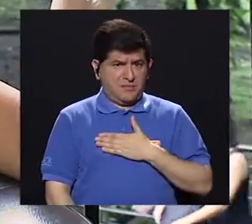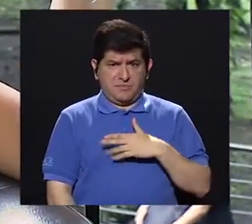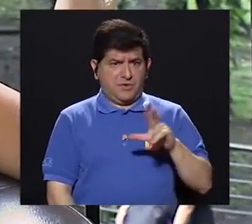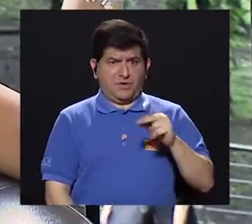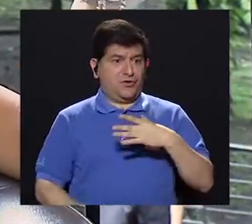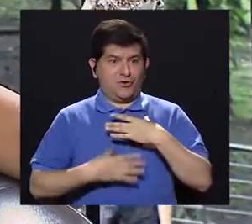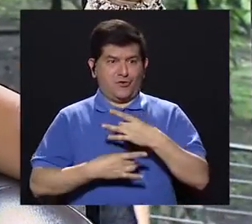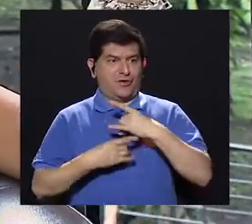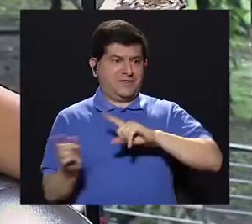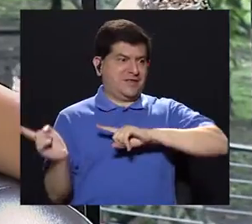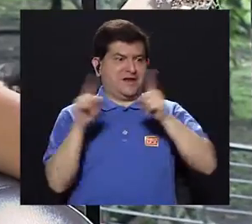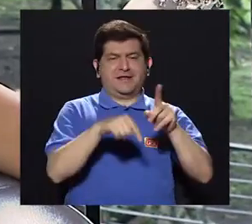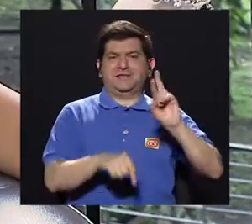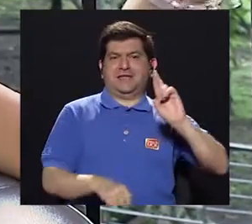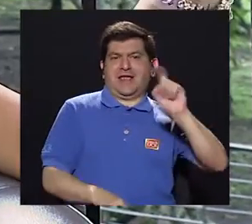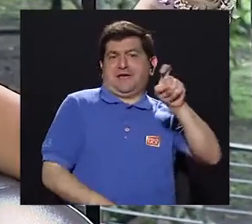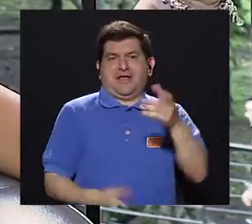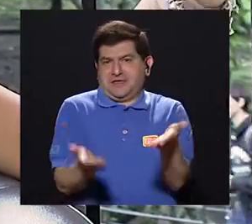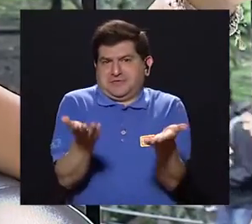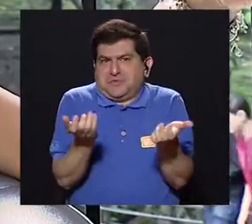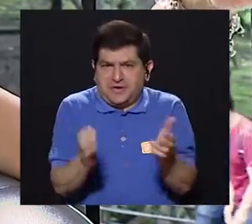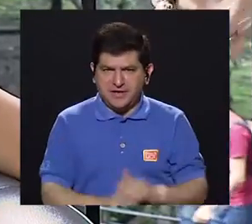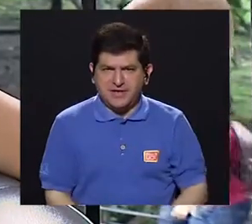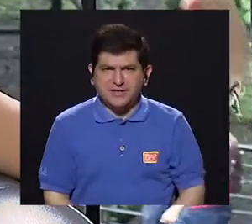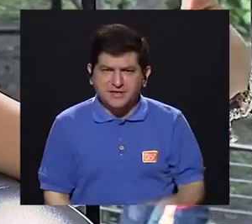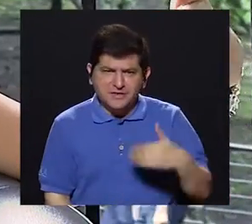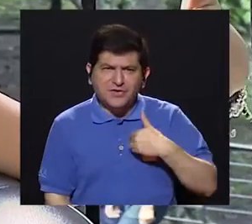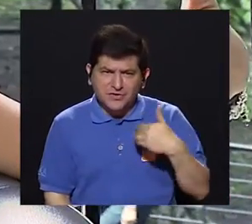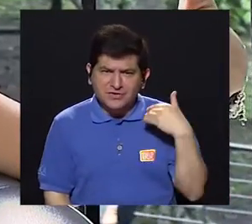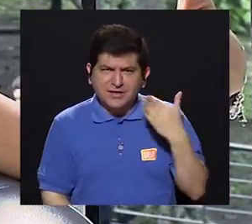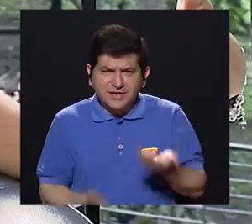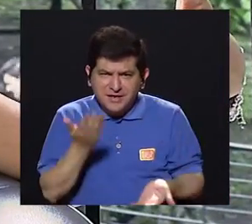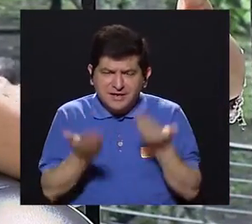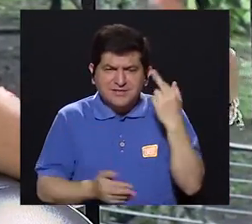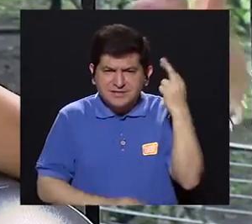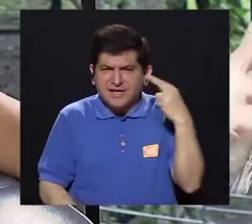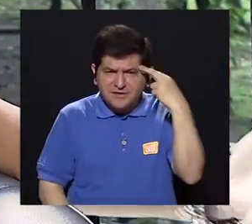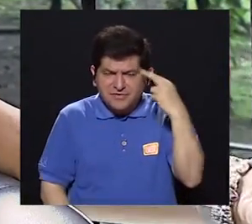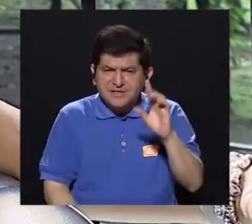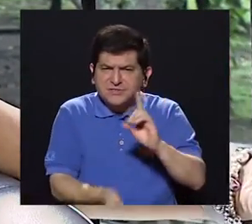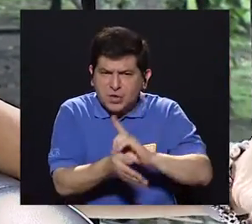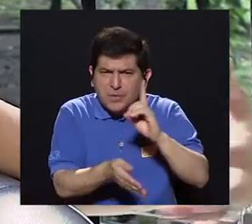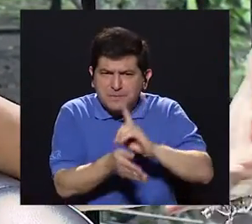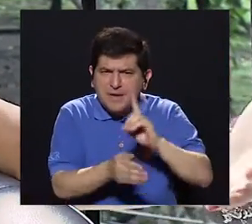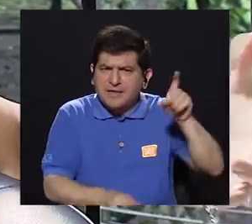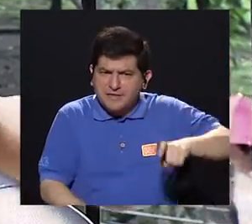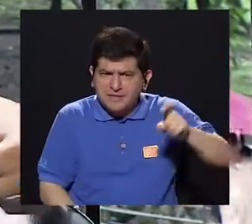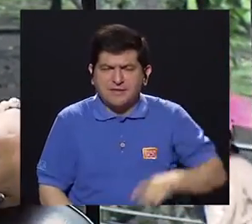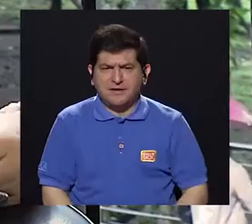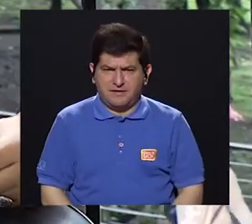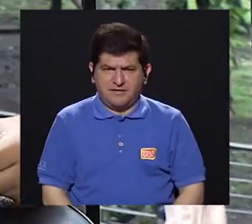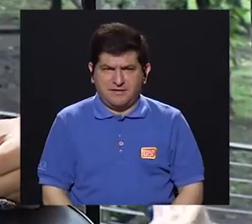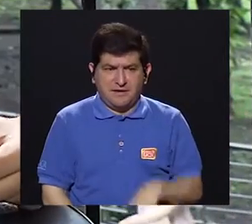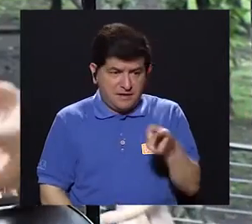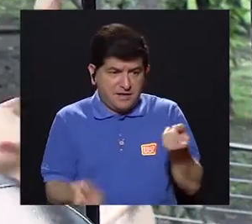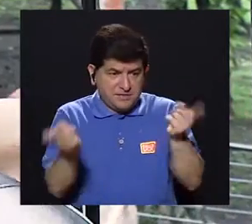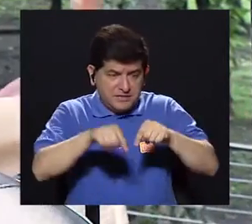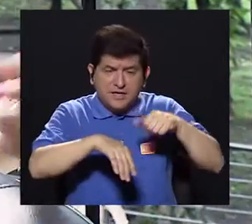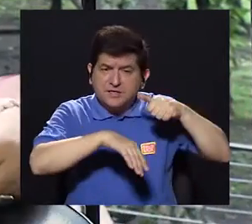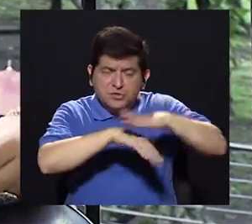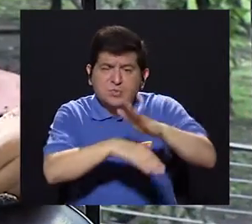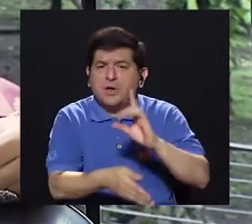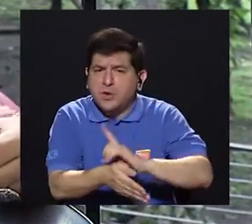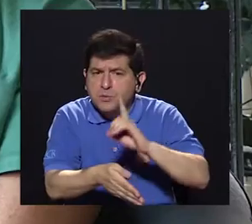me antoja irme a hacer un rayos X ahí, porque no tiene cuestión médica de por medio, una justificación.